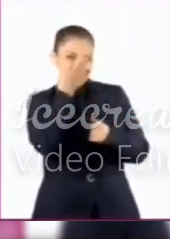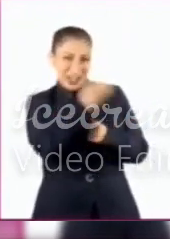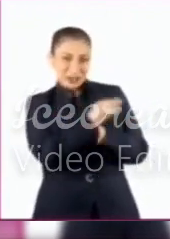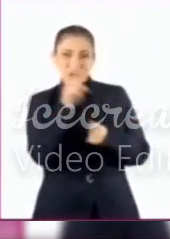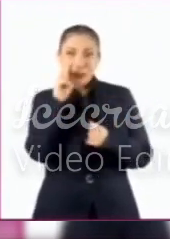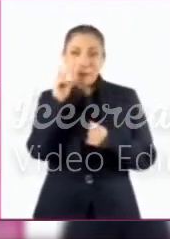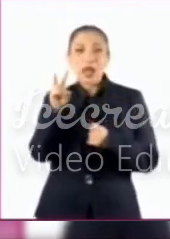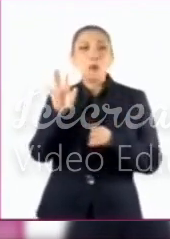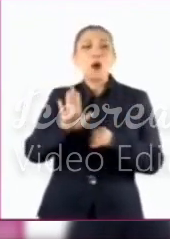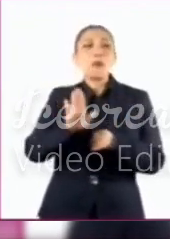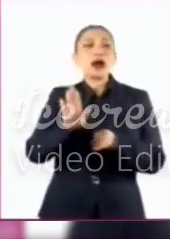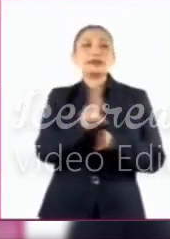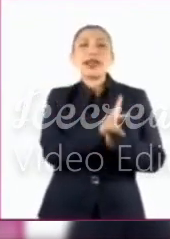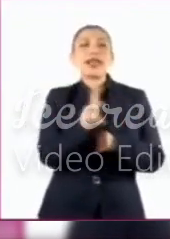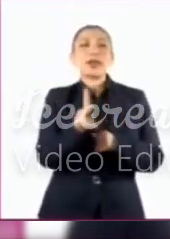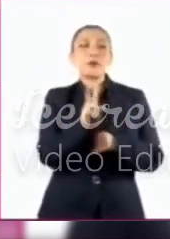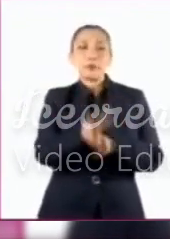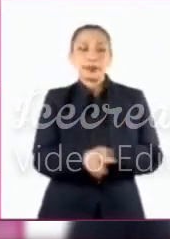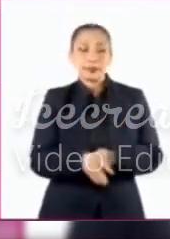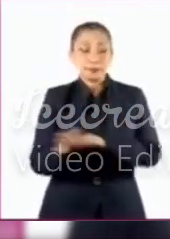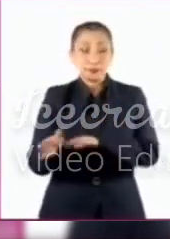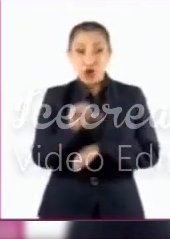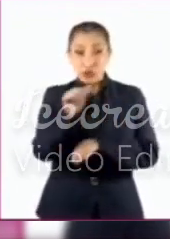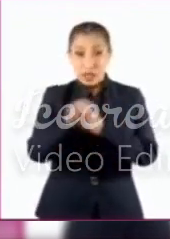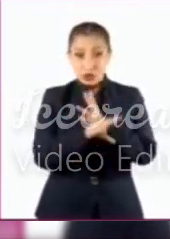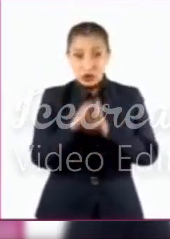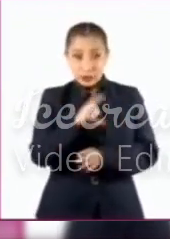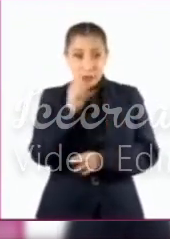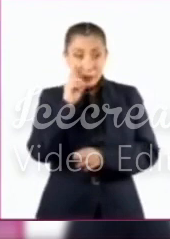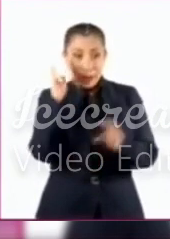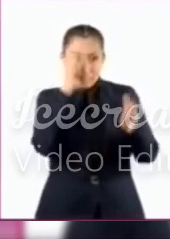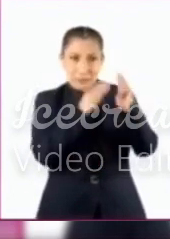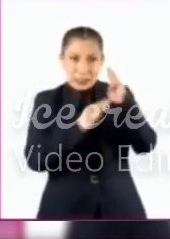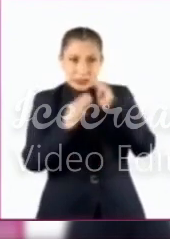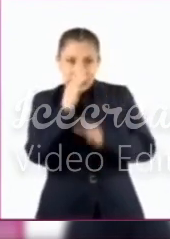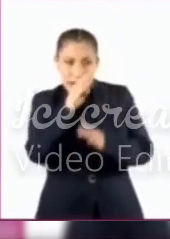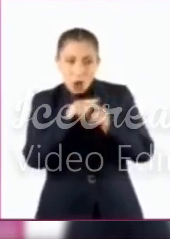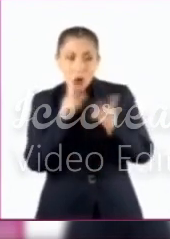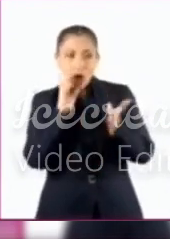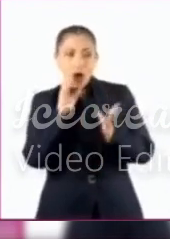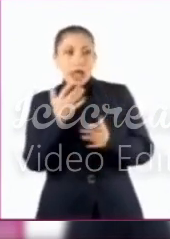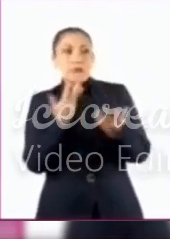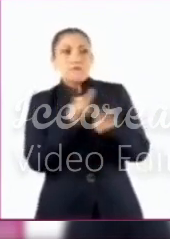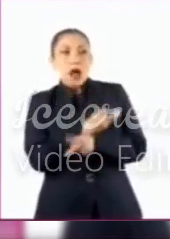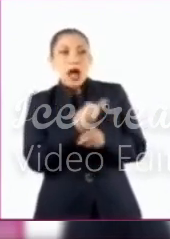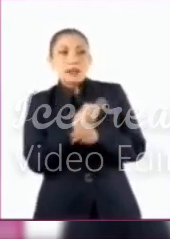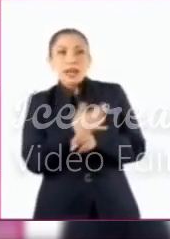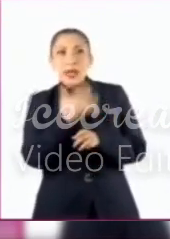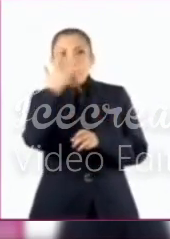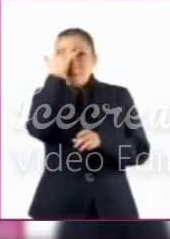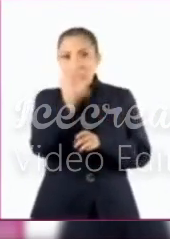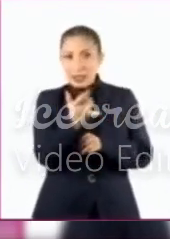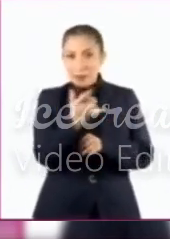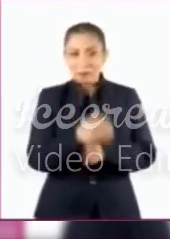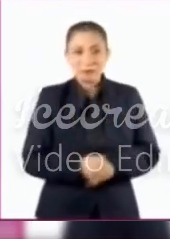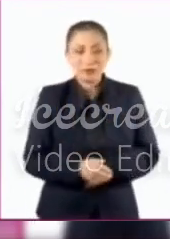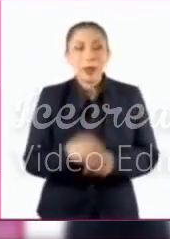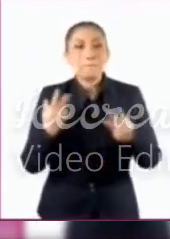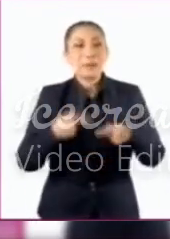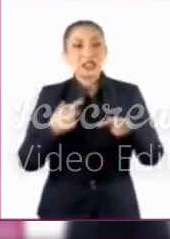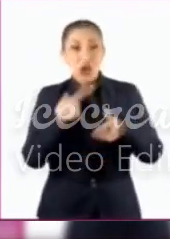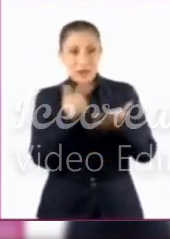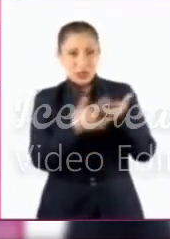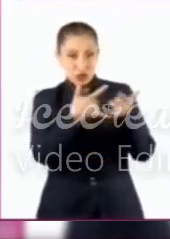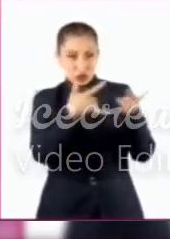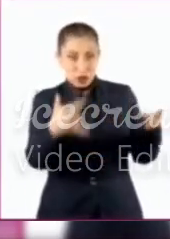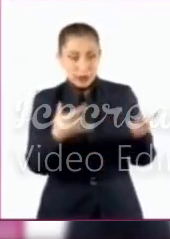se presenta como real. Otros aspectos son el misterio, la intriga, la magia.